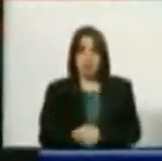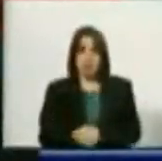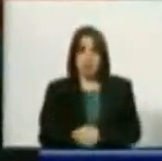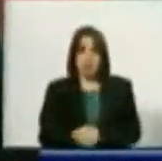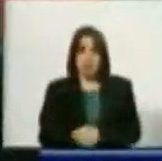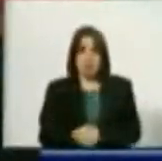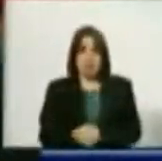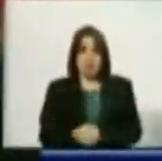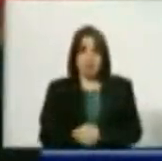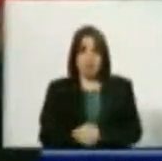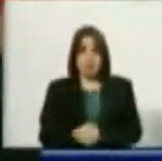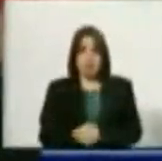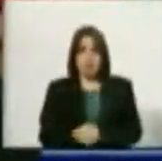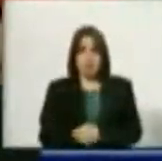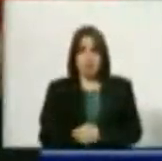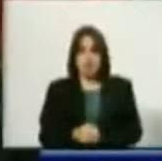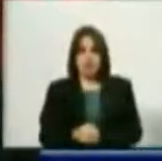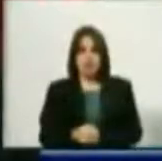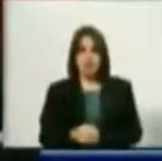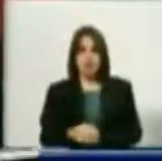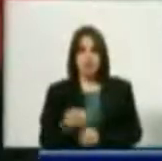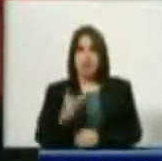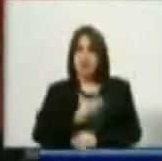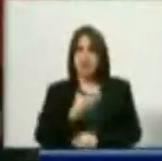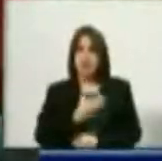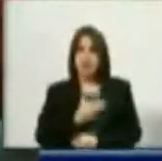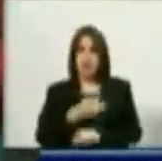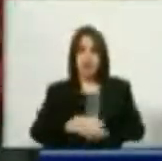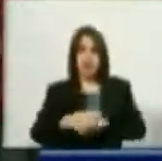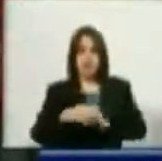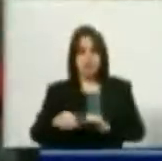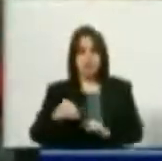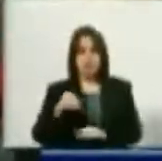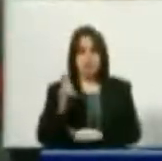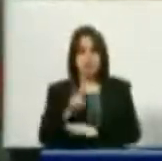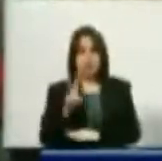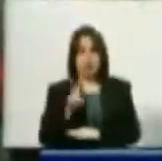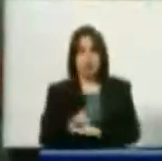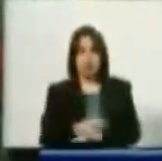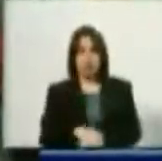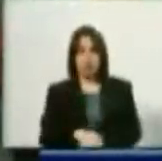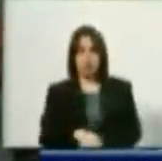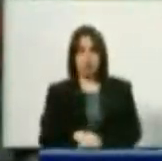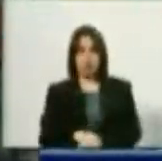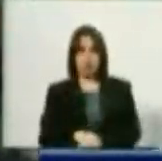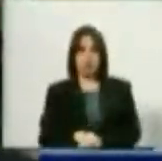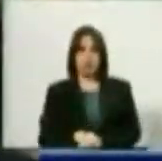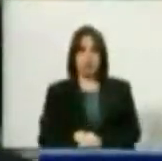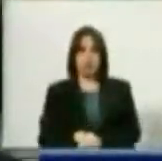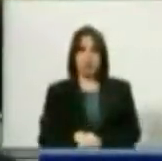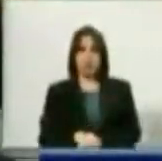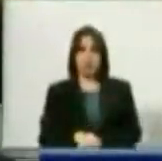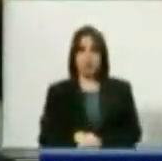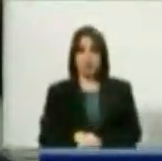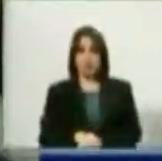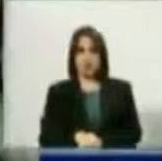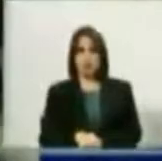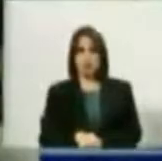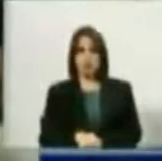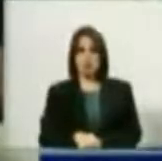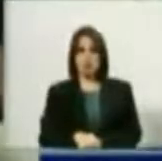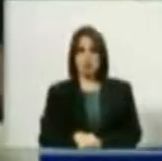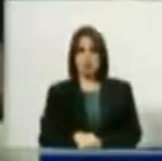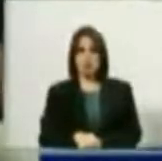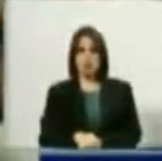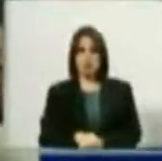el señor José Alejandro Terán alcalde del municipio Vargas Julio León Heredia vicepresidente